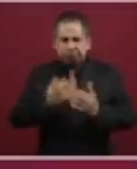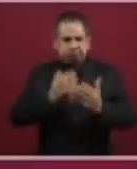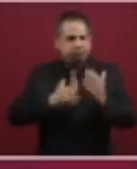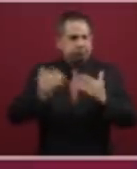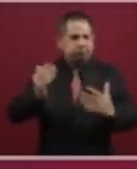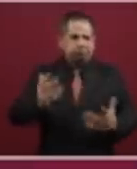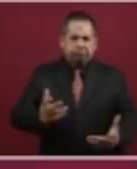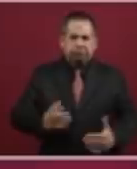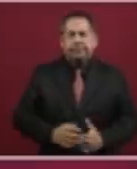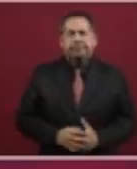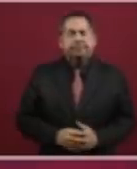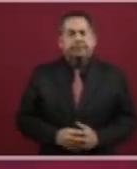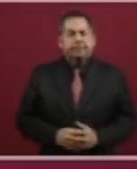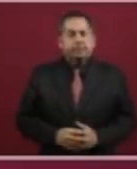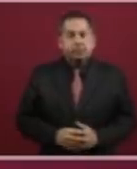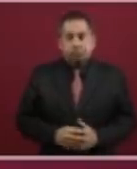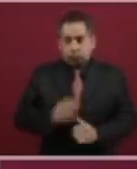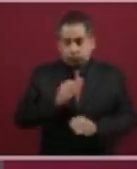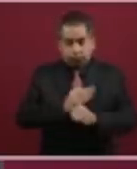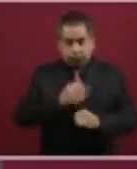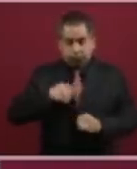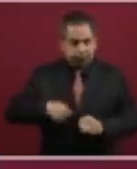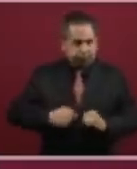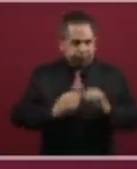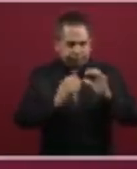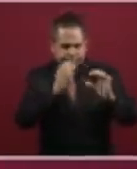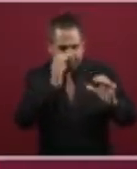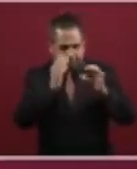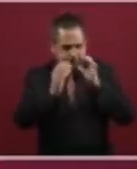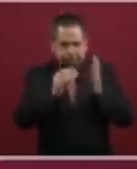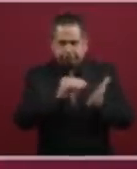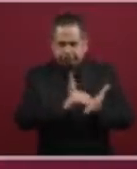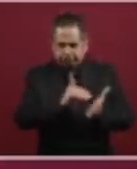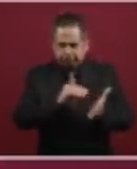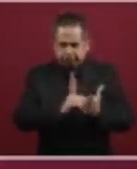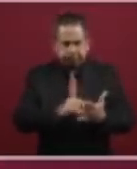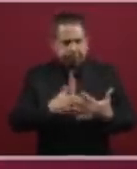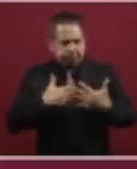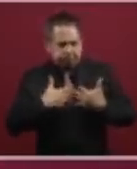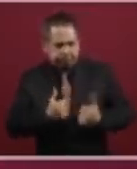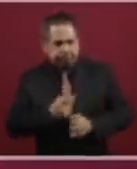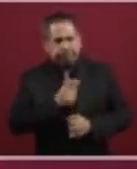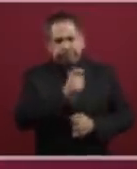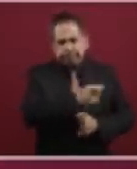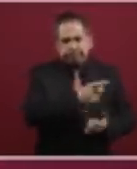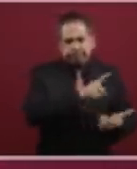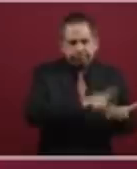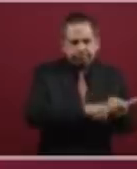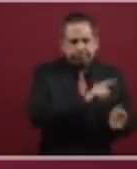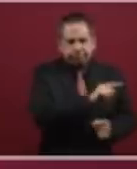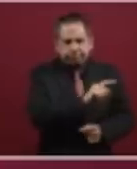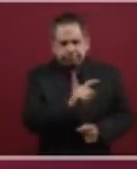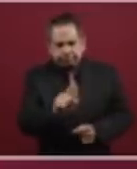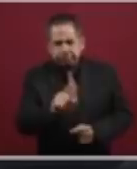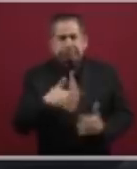estamos manteniendo una comunicación permanente, entendiendo las preocupaciones que tienen,